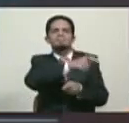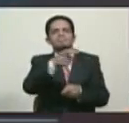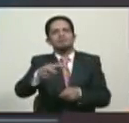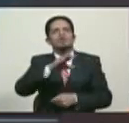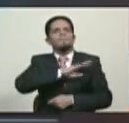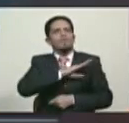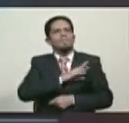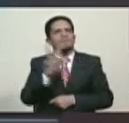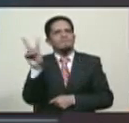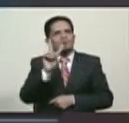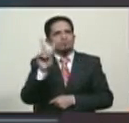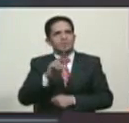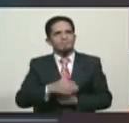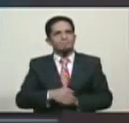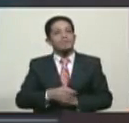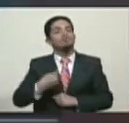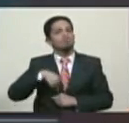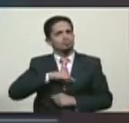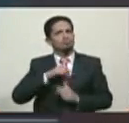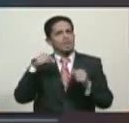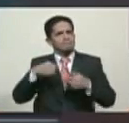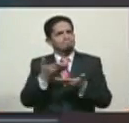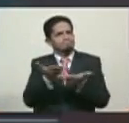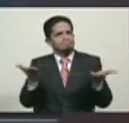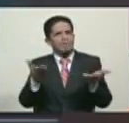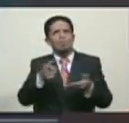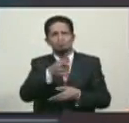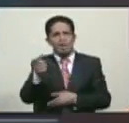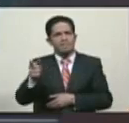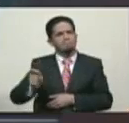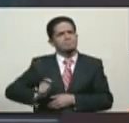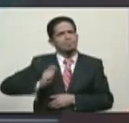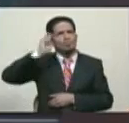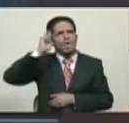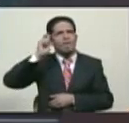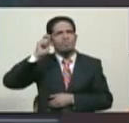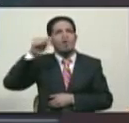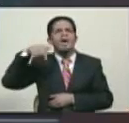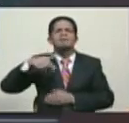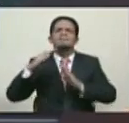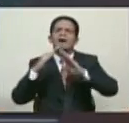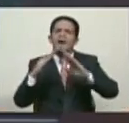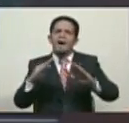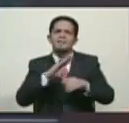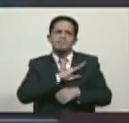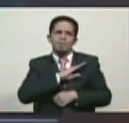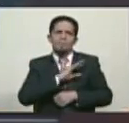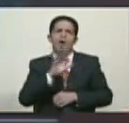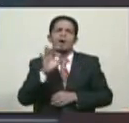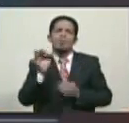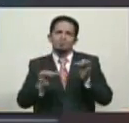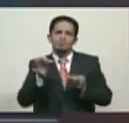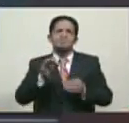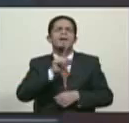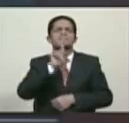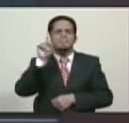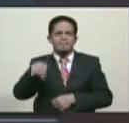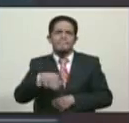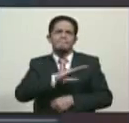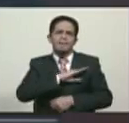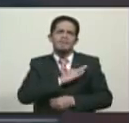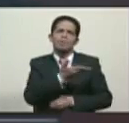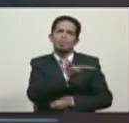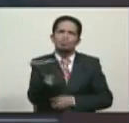venezolanos. Aquí estamos, señores diputados y diputadas. Esta Casa de Justicia también es de ustedes, y es tiempo de